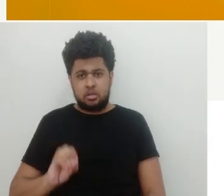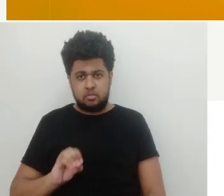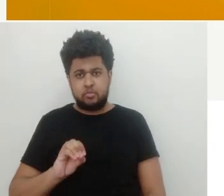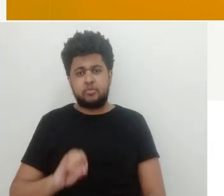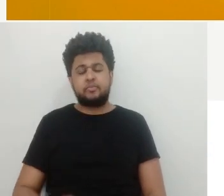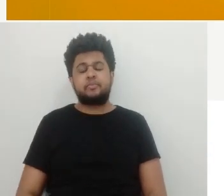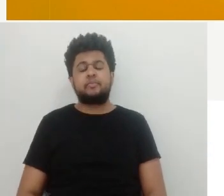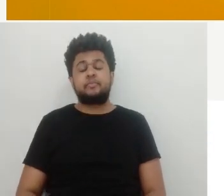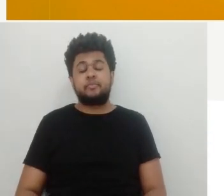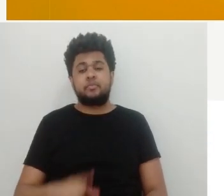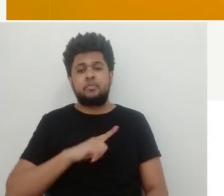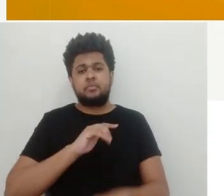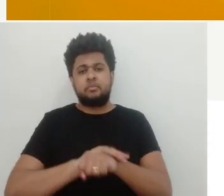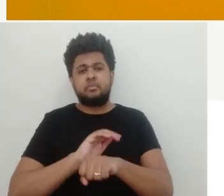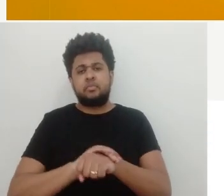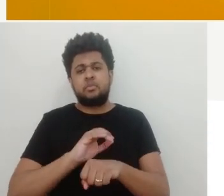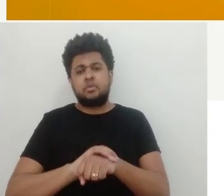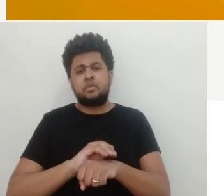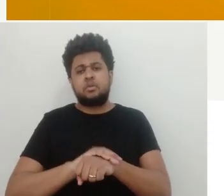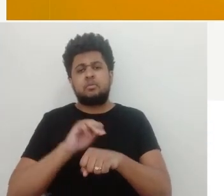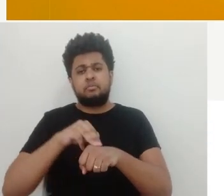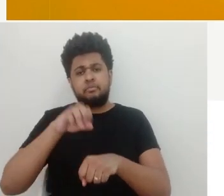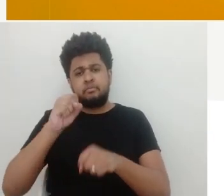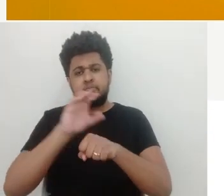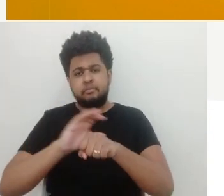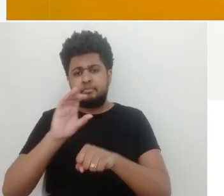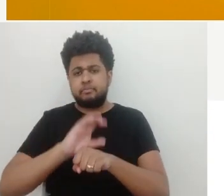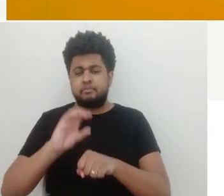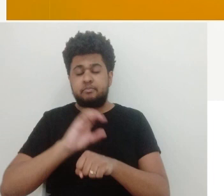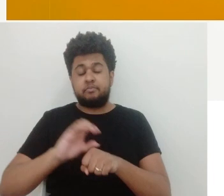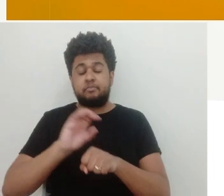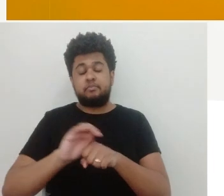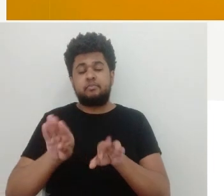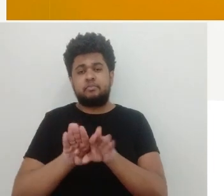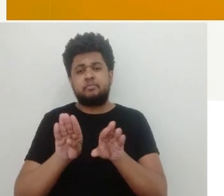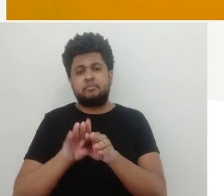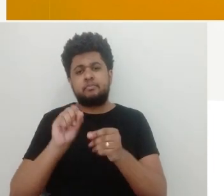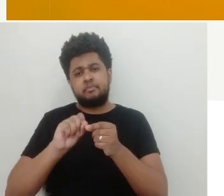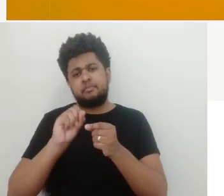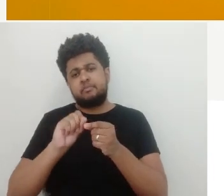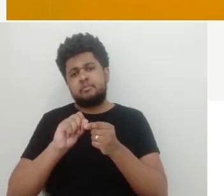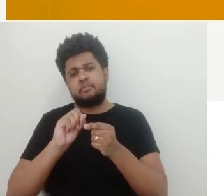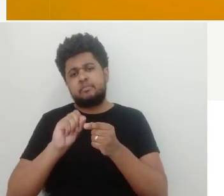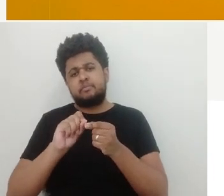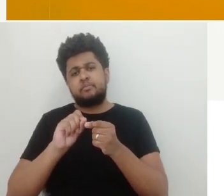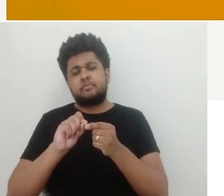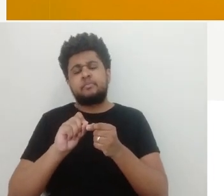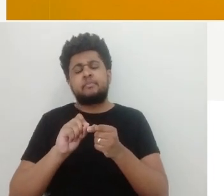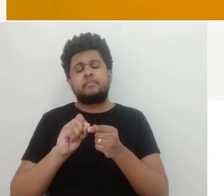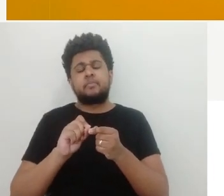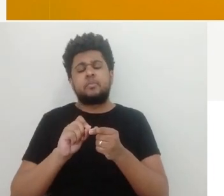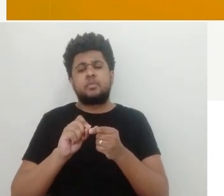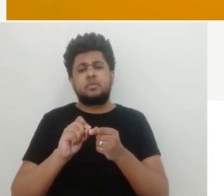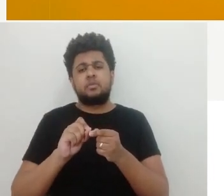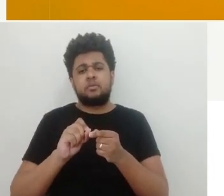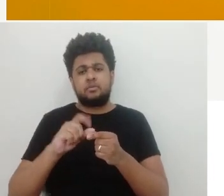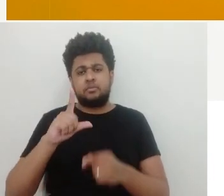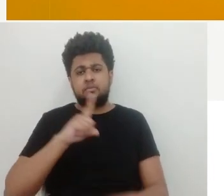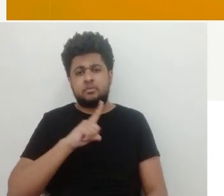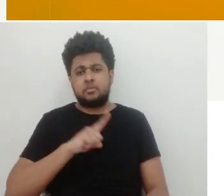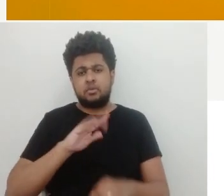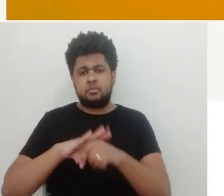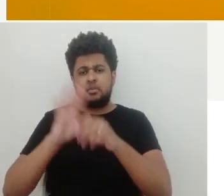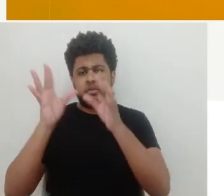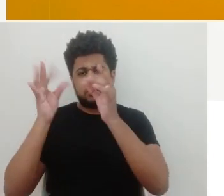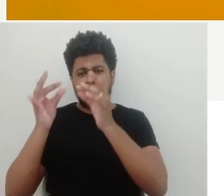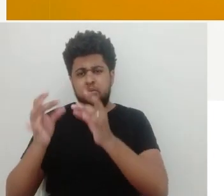genérico Ethnic Studies hasta los más específicos Chicano Studies, Black Studies, Puerto Rican, Dominican Studies.